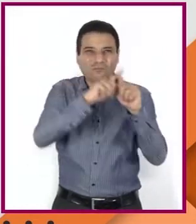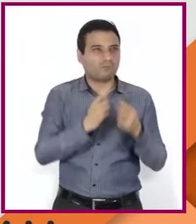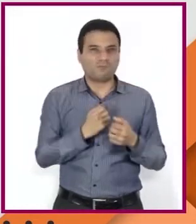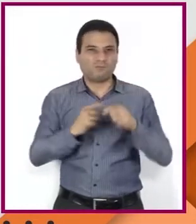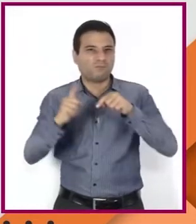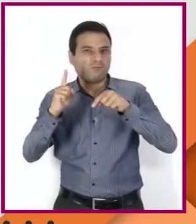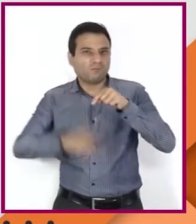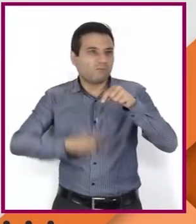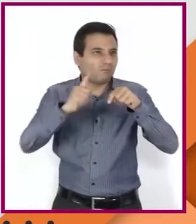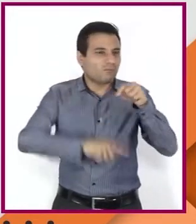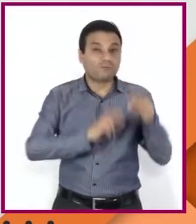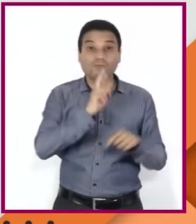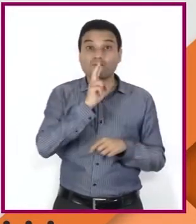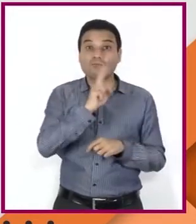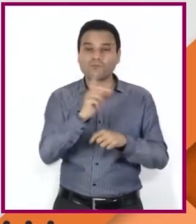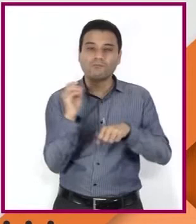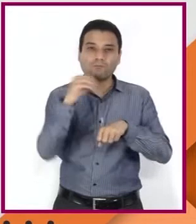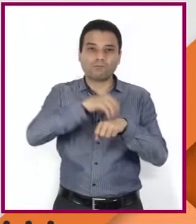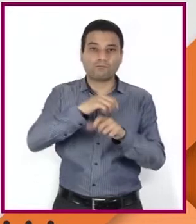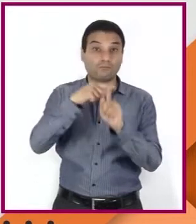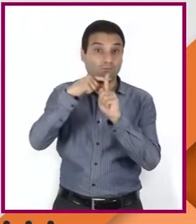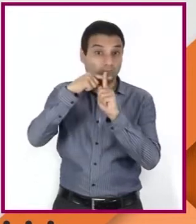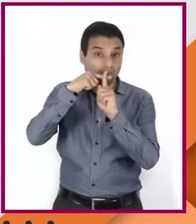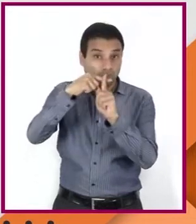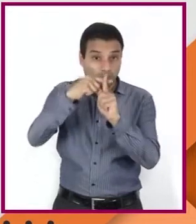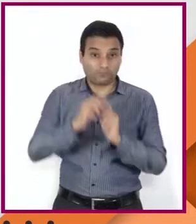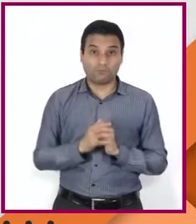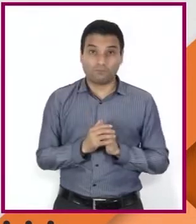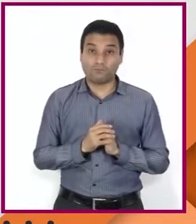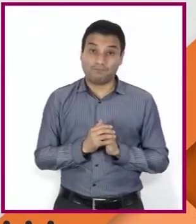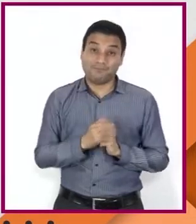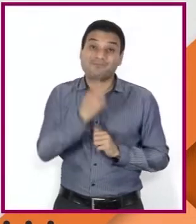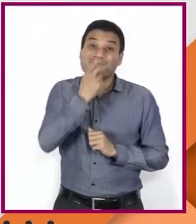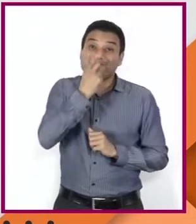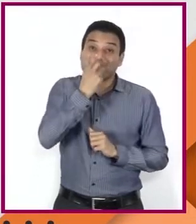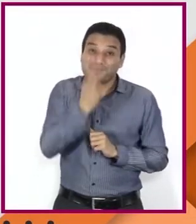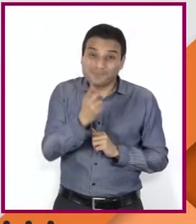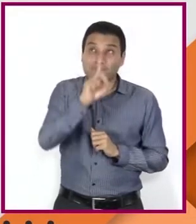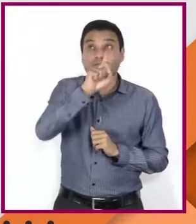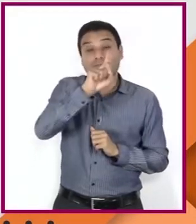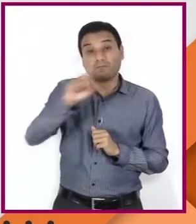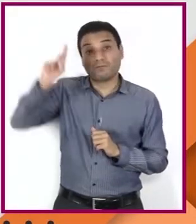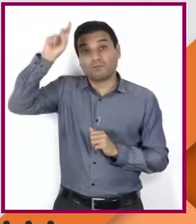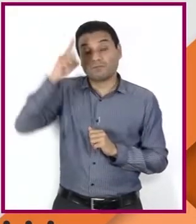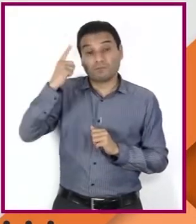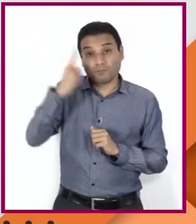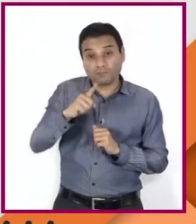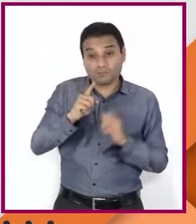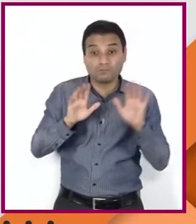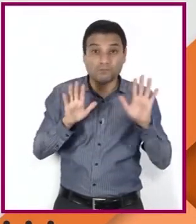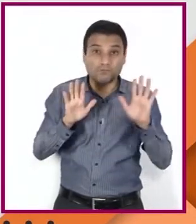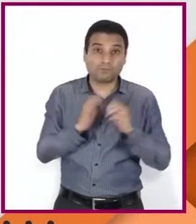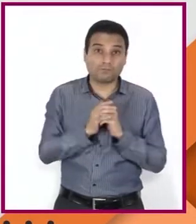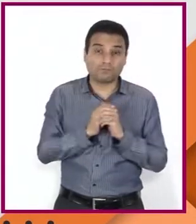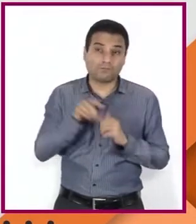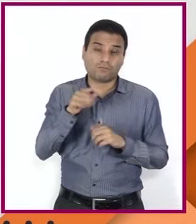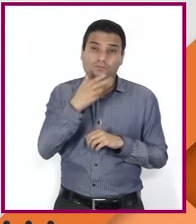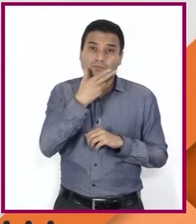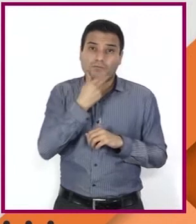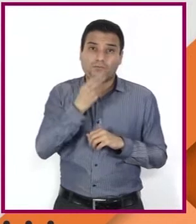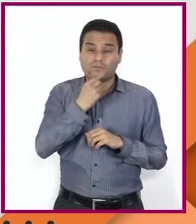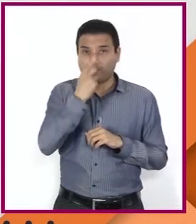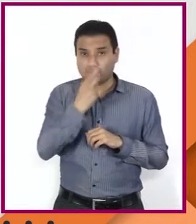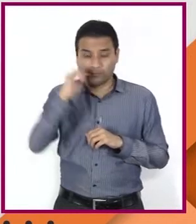cruces. Su firme convicción de cumplir con un mandato divino y de tener un mesiánico destino lo llevaba a ver la conversión de